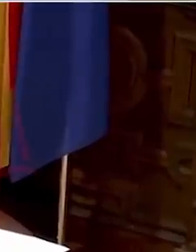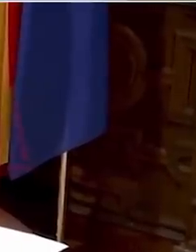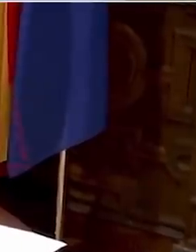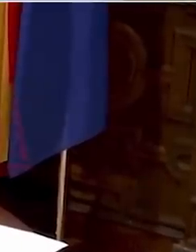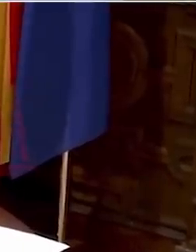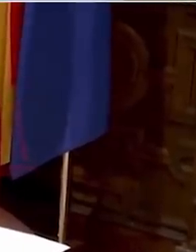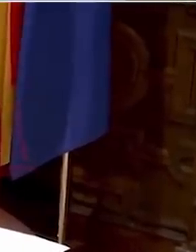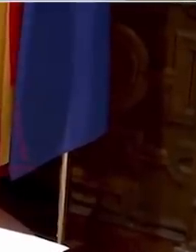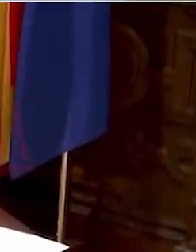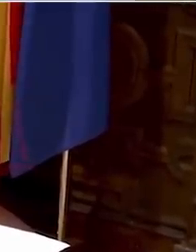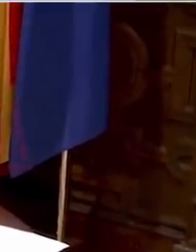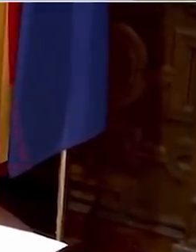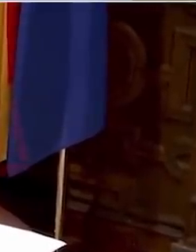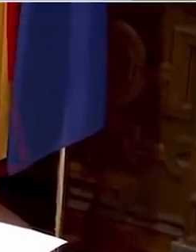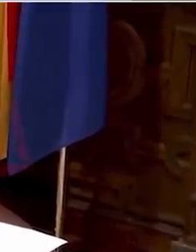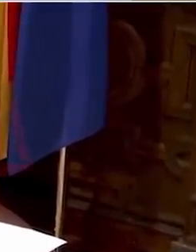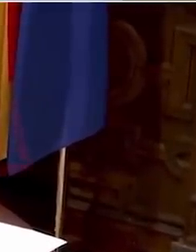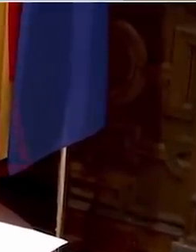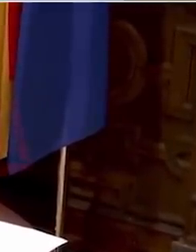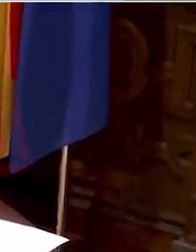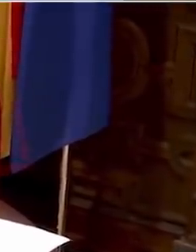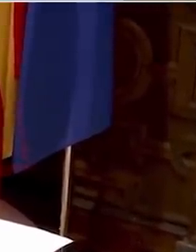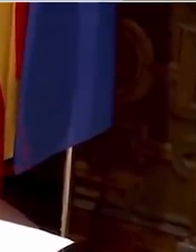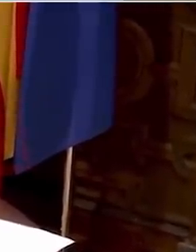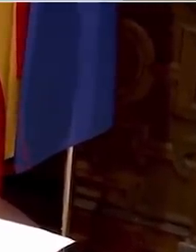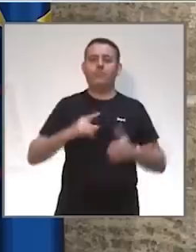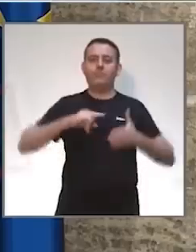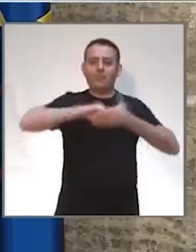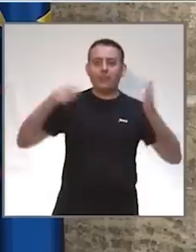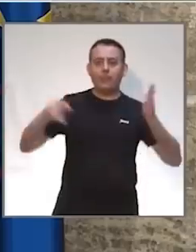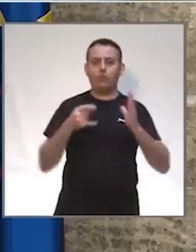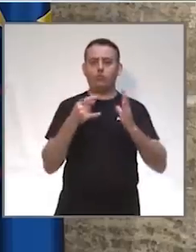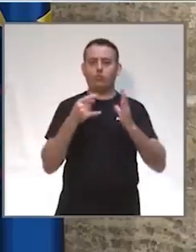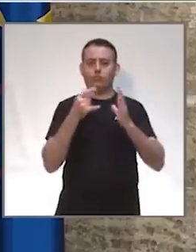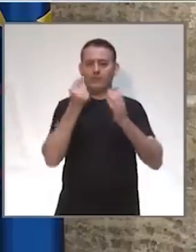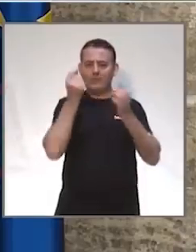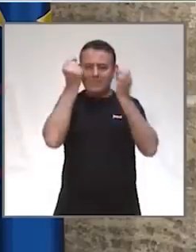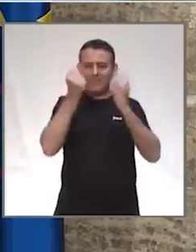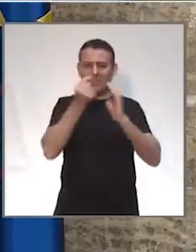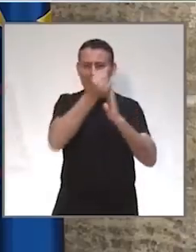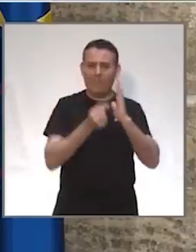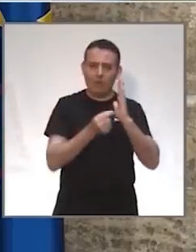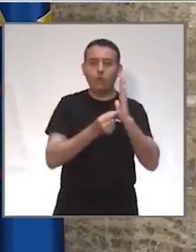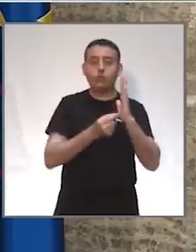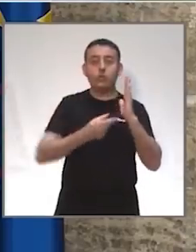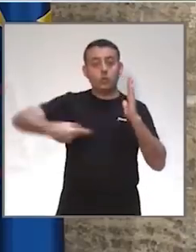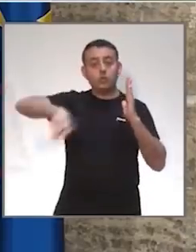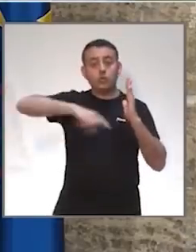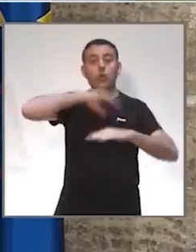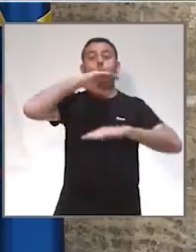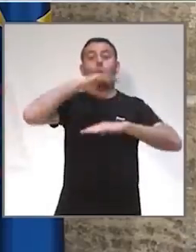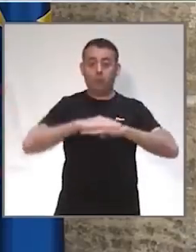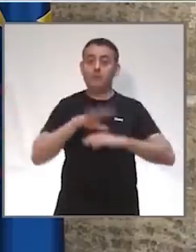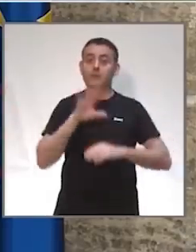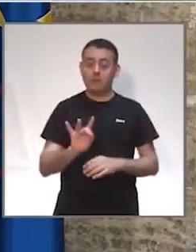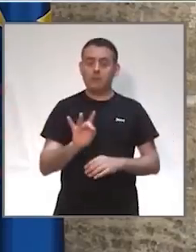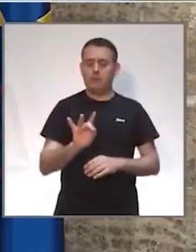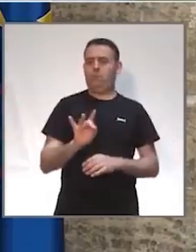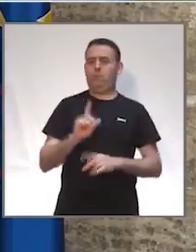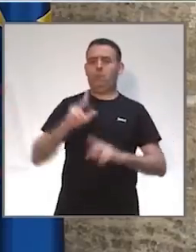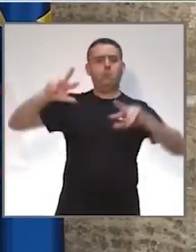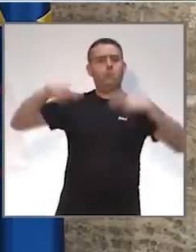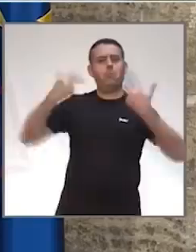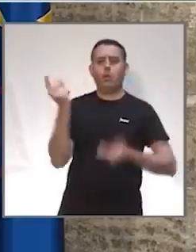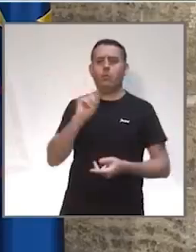por lo tanto no puedes contar, que dice que se hacían test masivos, y que no sabía que ese era el criterio, cuando era el primer criterio que ponía,